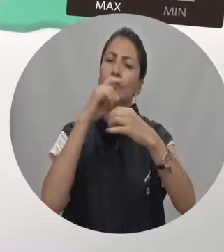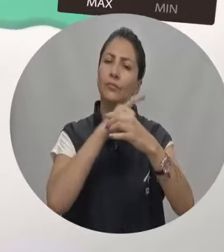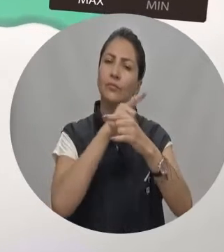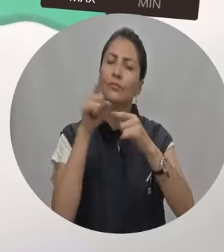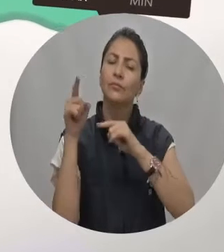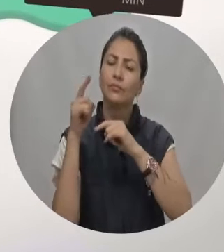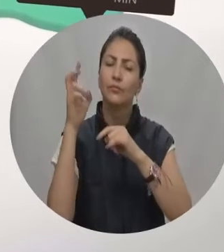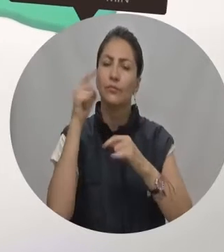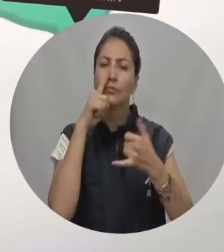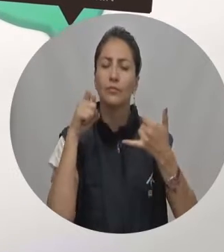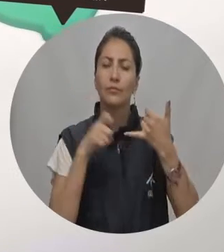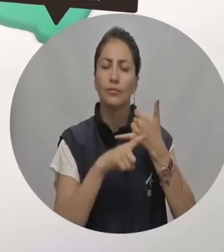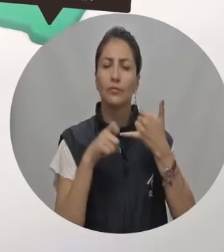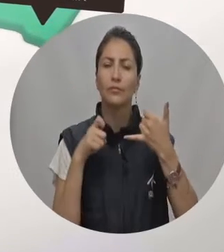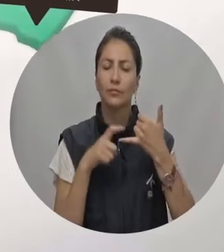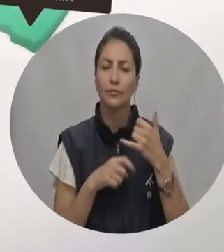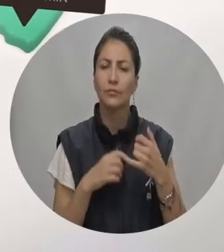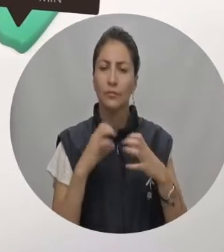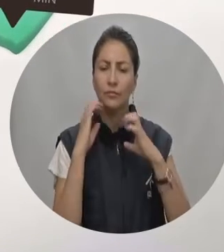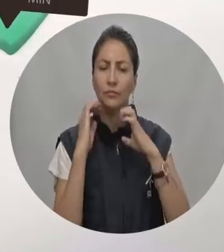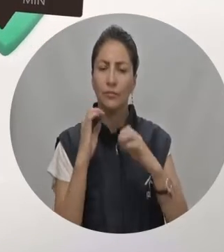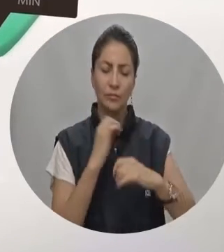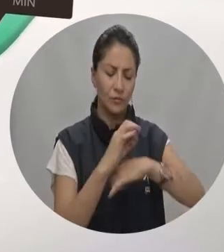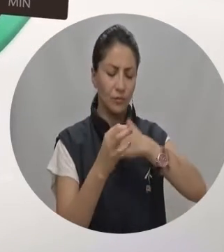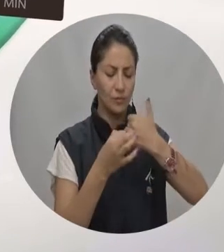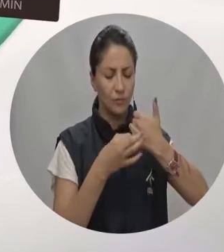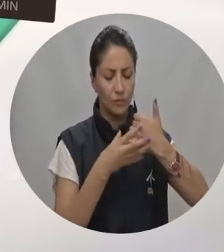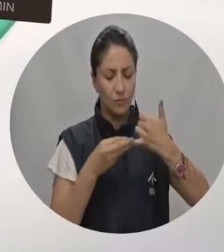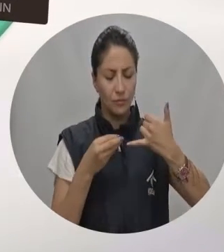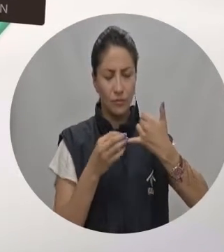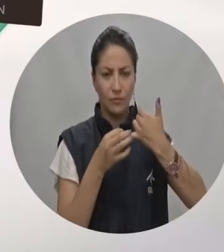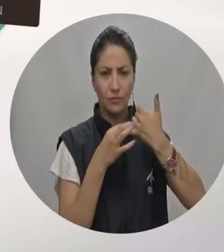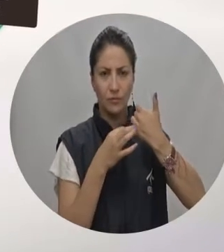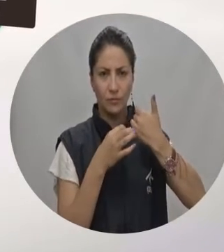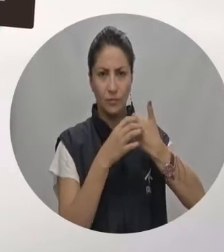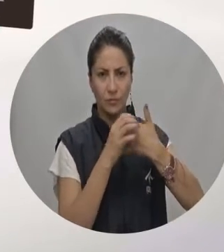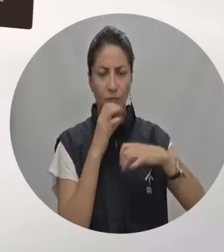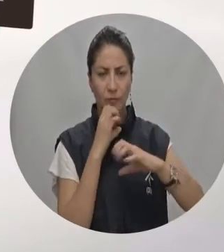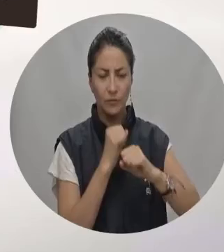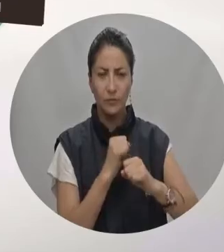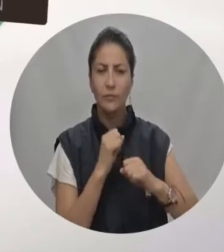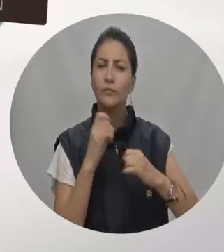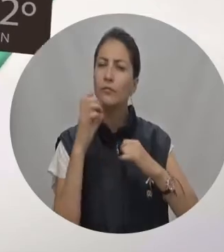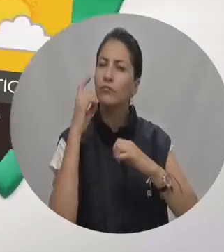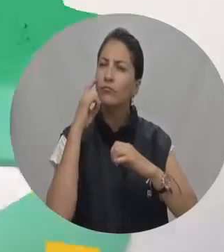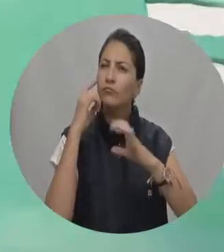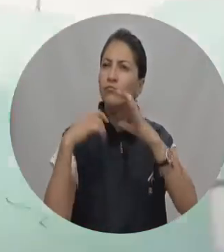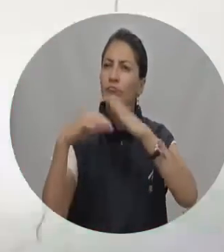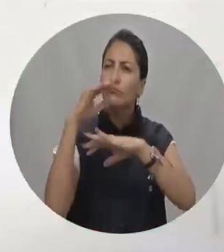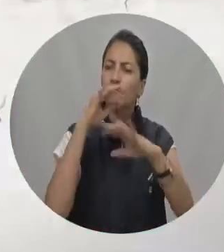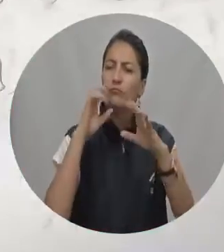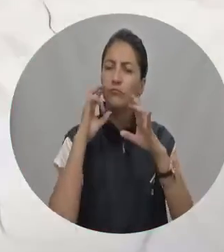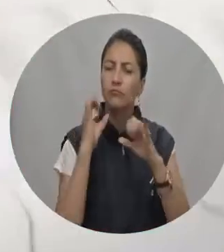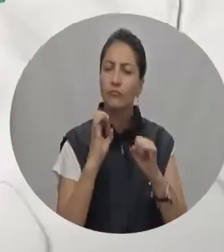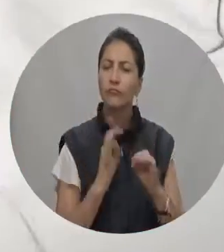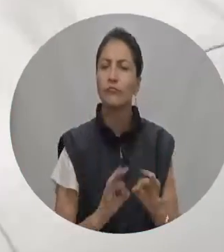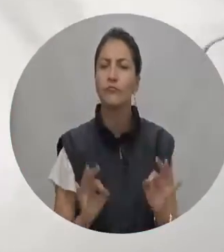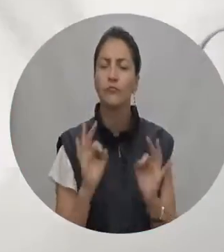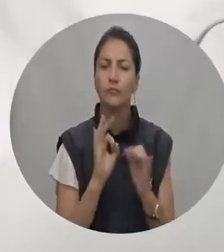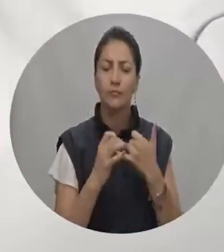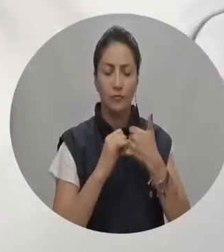las lluvias con cielos encapotados en el Piedemonte de la Amazonía. En Caquetá, Guainía y Baupé se verán chubascos